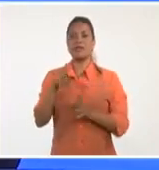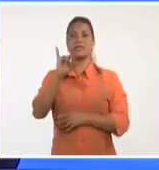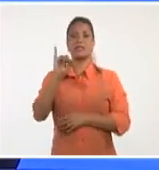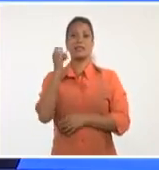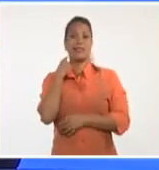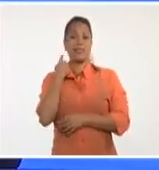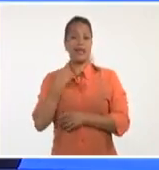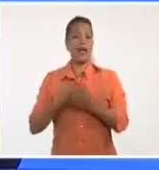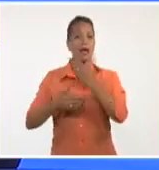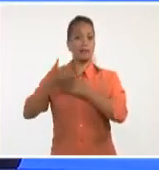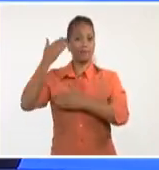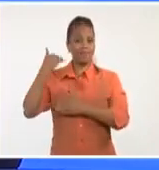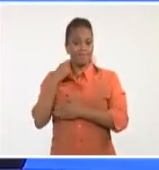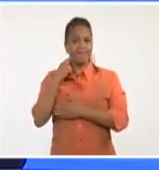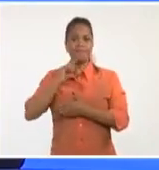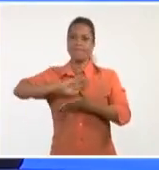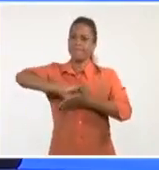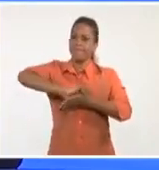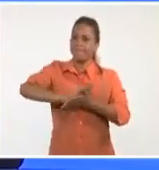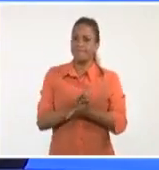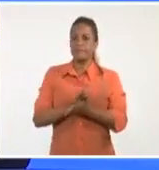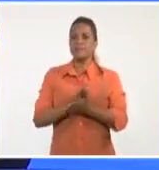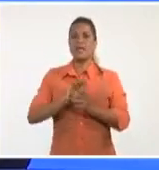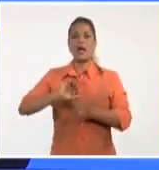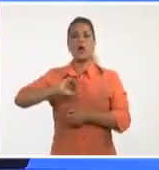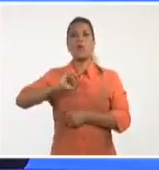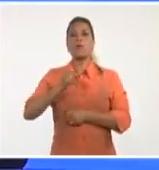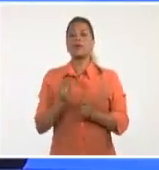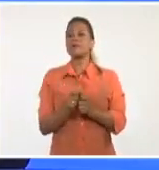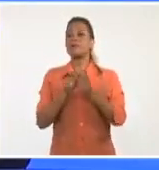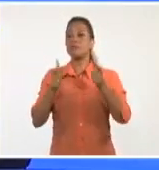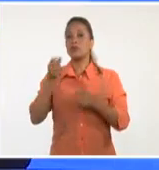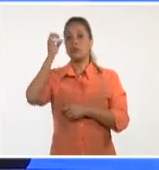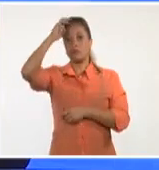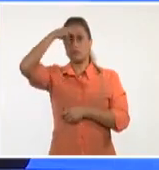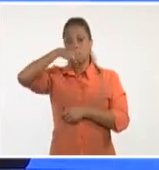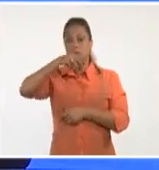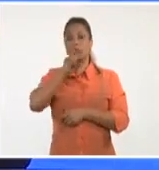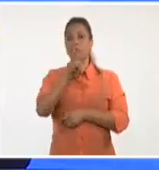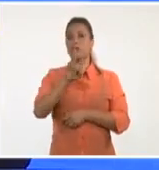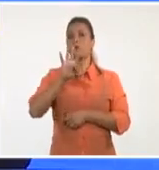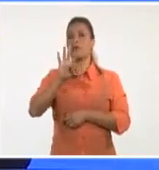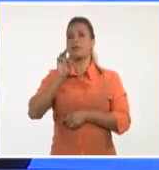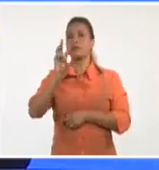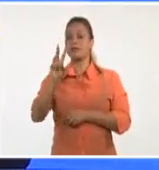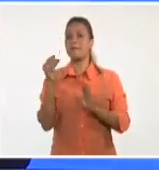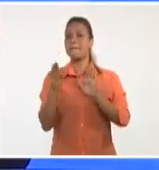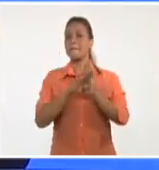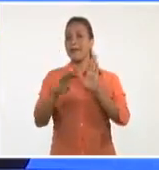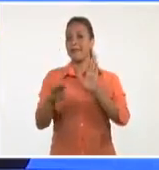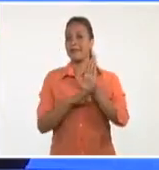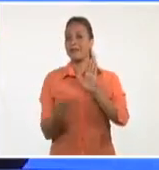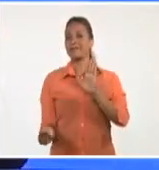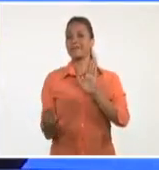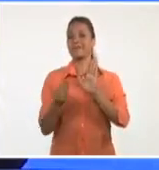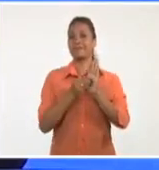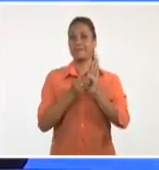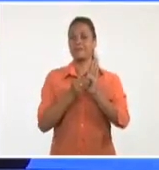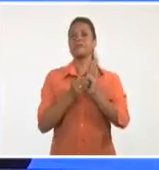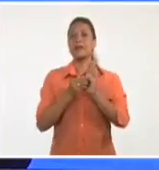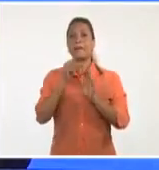años, que se recrudeció durante la administración Trump con 243 brutales medidas que la administración